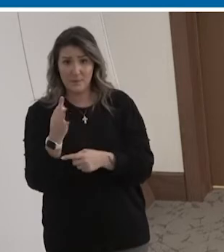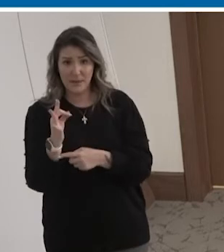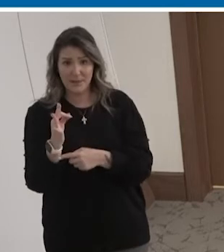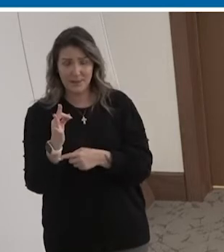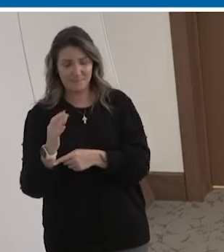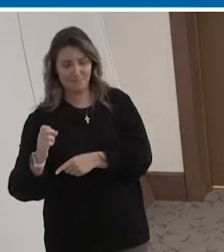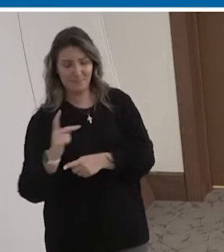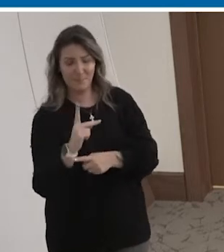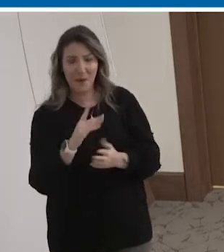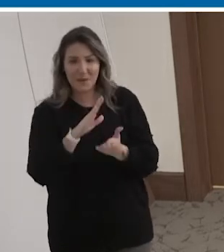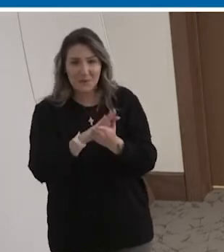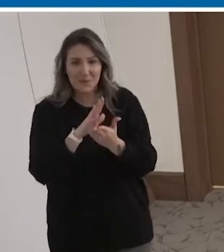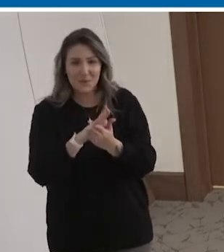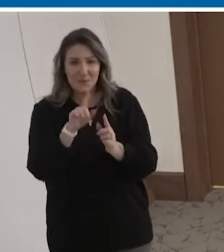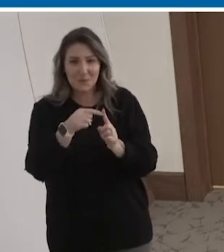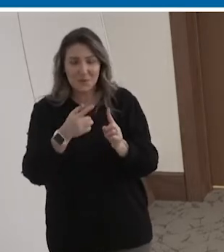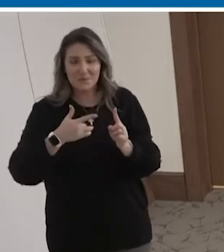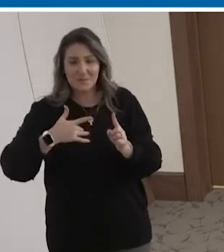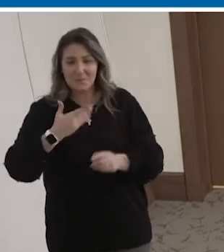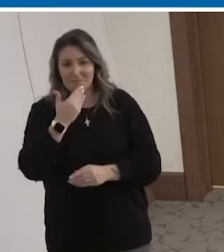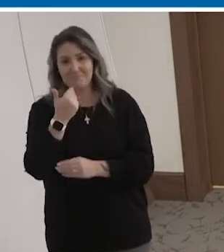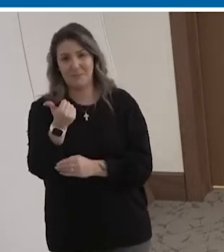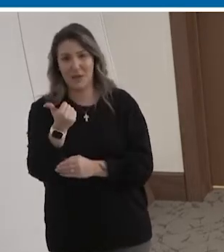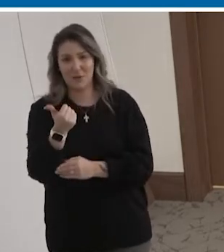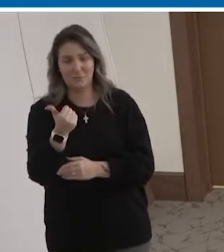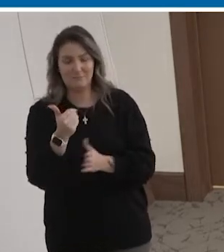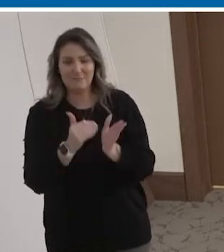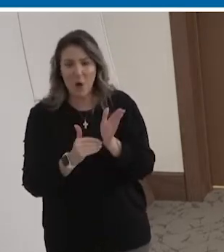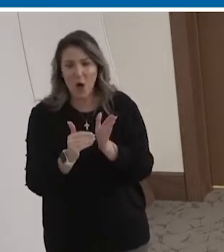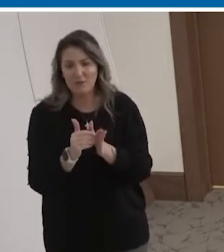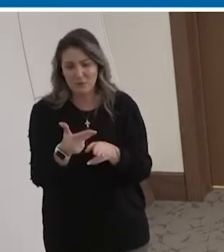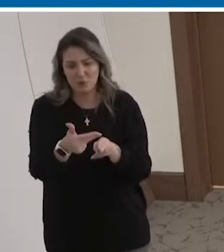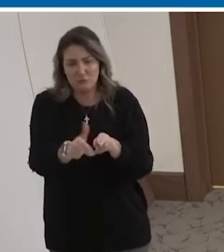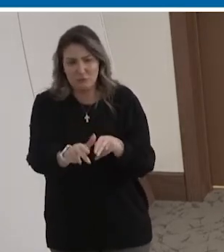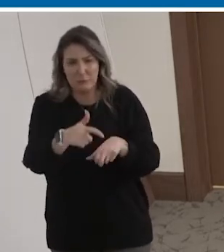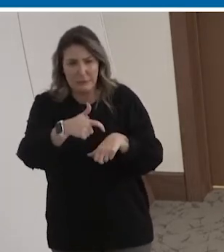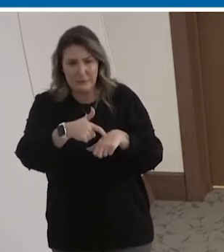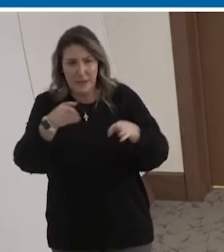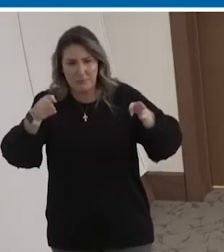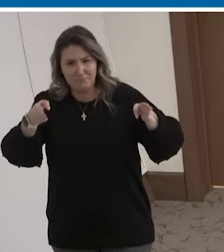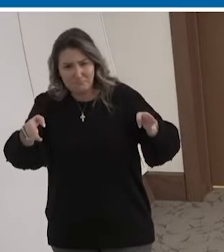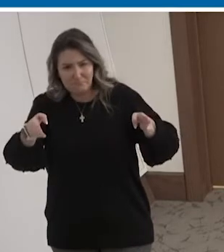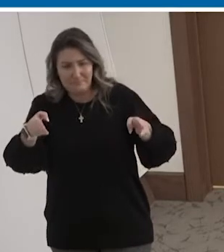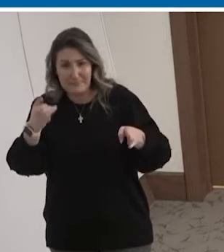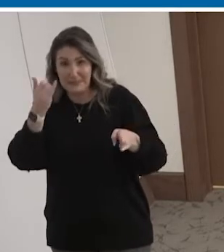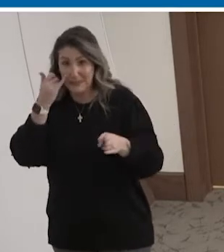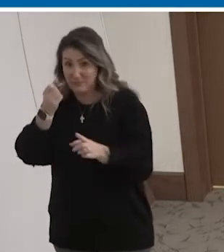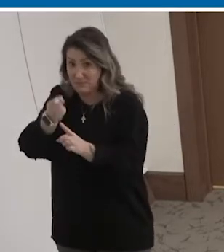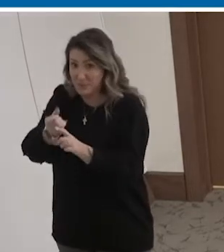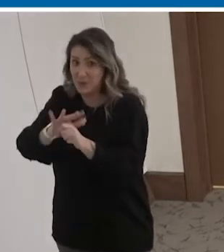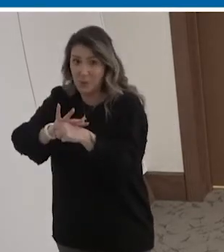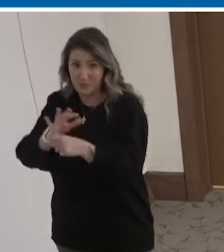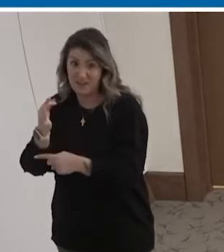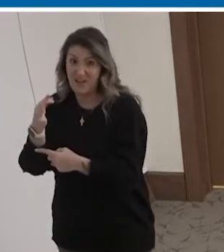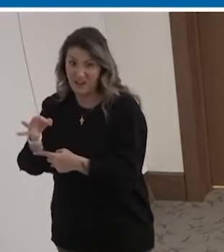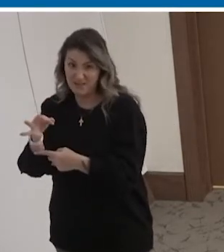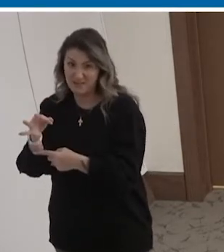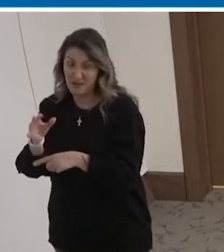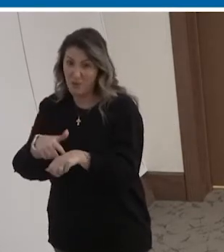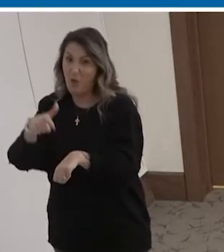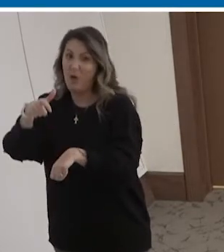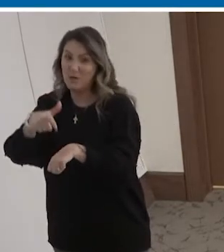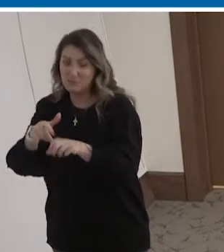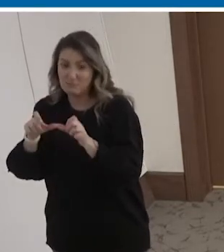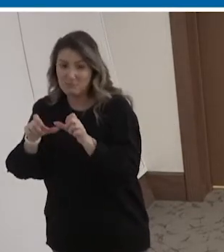can come back to school when they're feeling better, which is often shorter than if they did have COVID-19. And it avoids